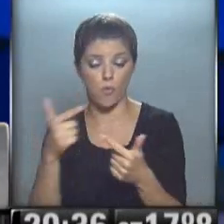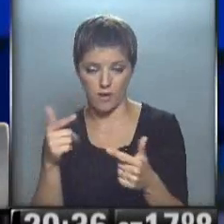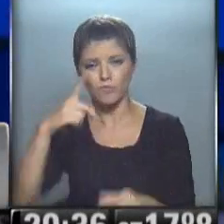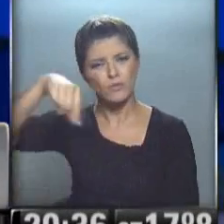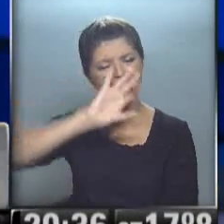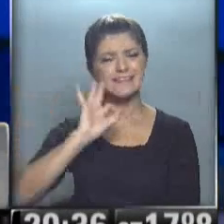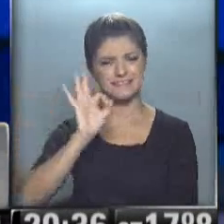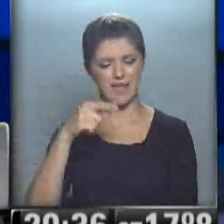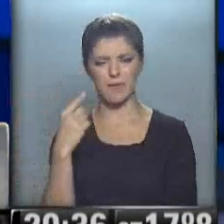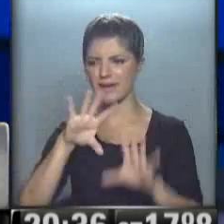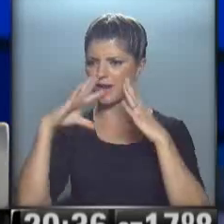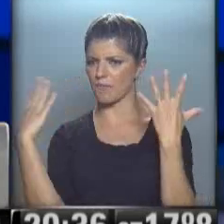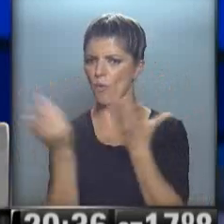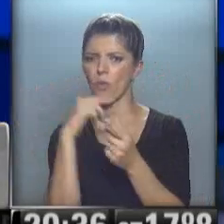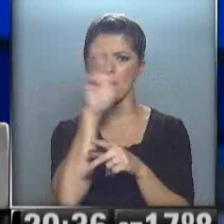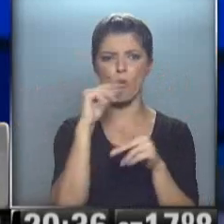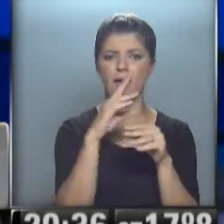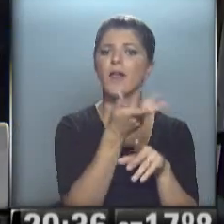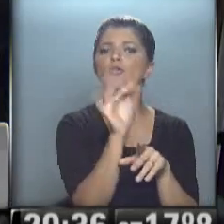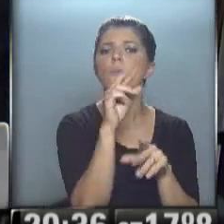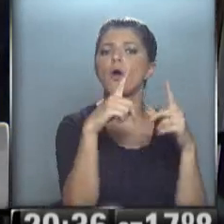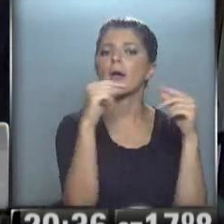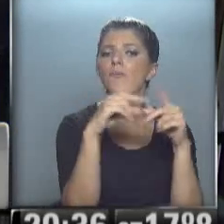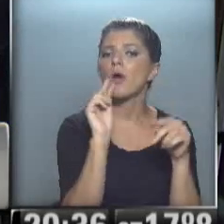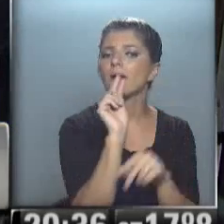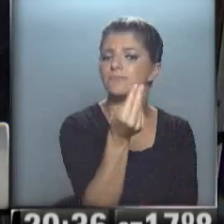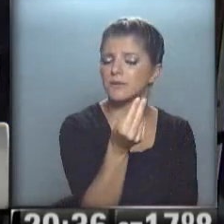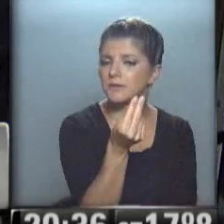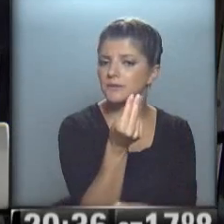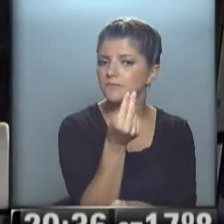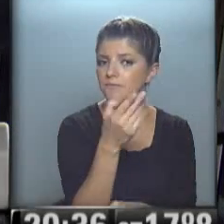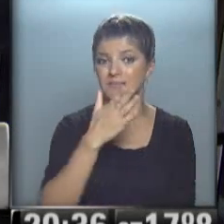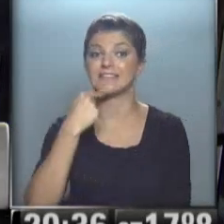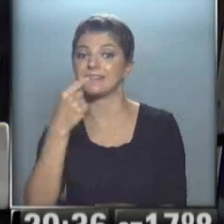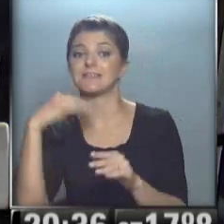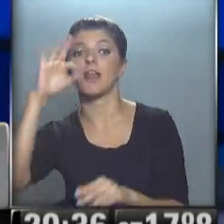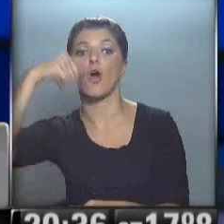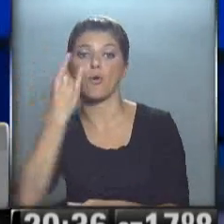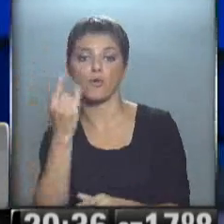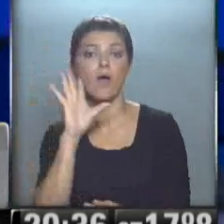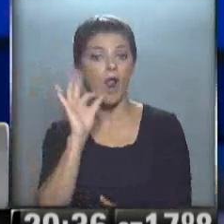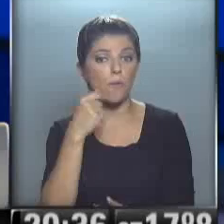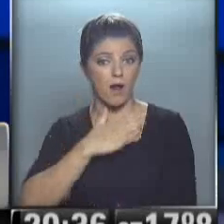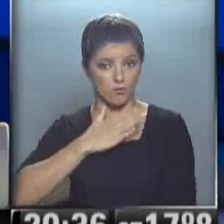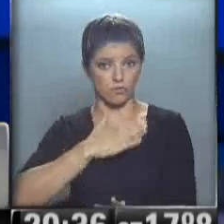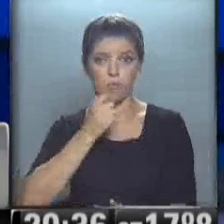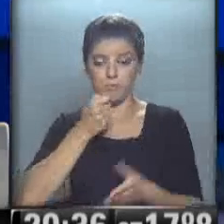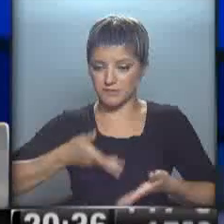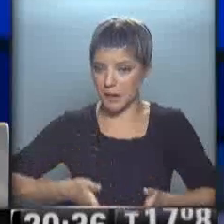mujeres mueren en el mundo según la ONU con algo que para nosotras debería ser tan placentero como el